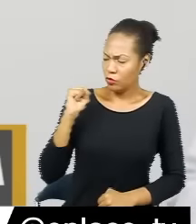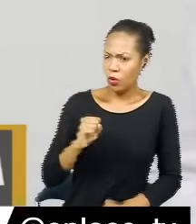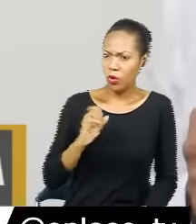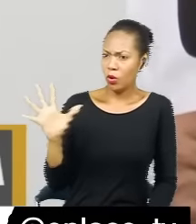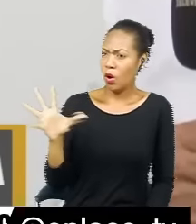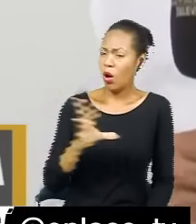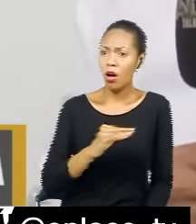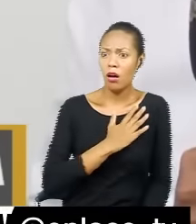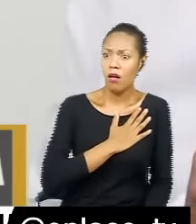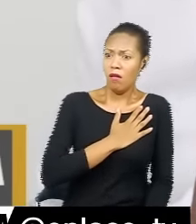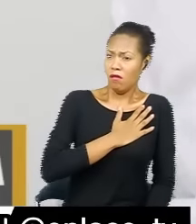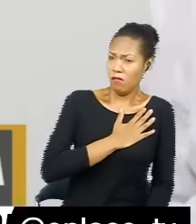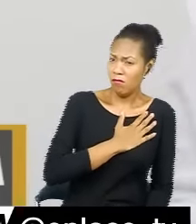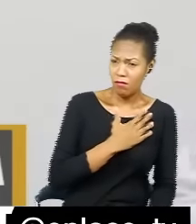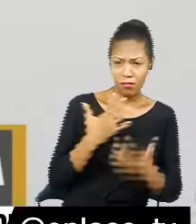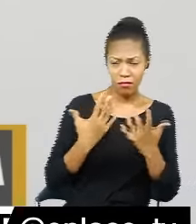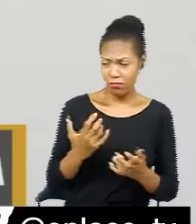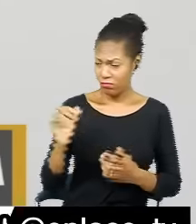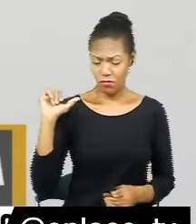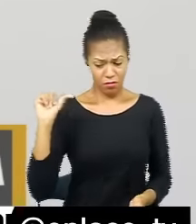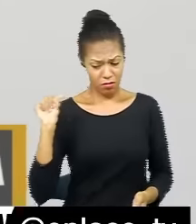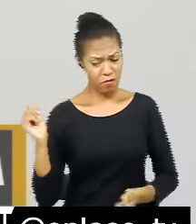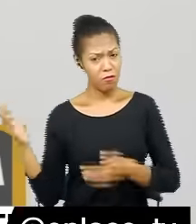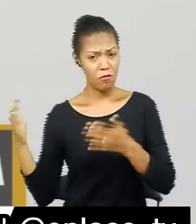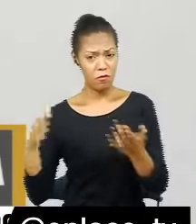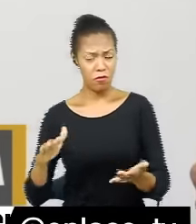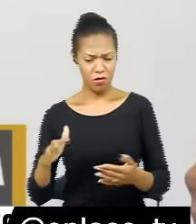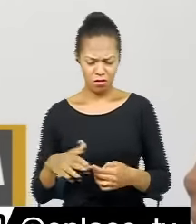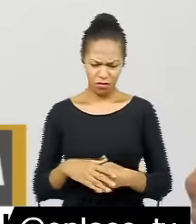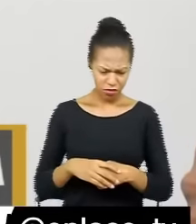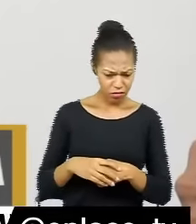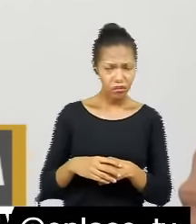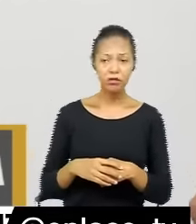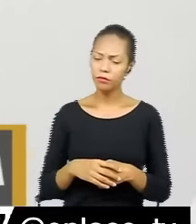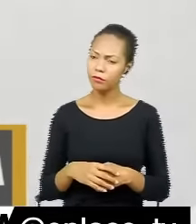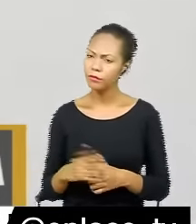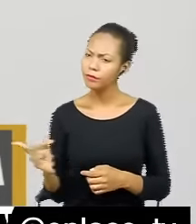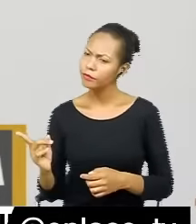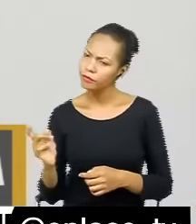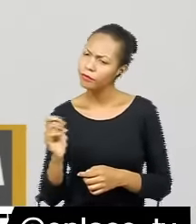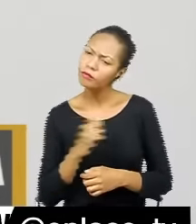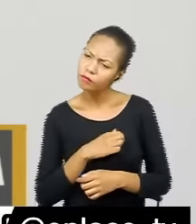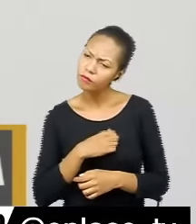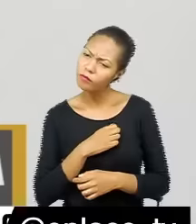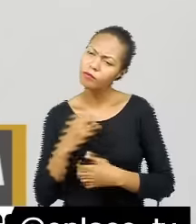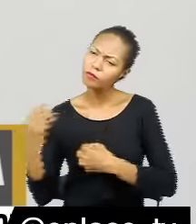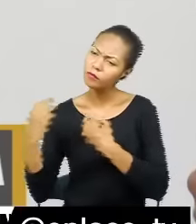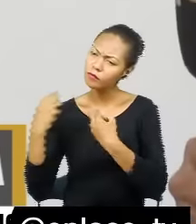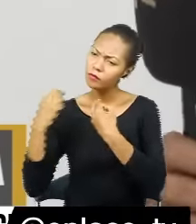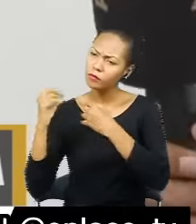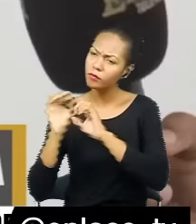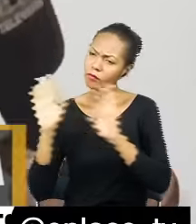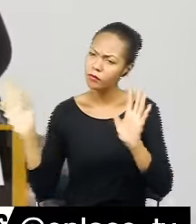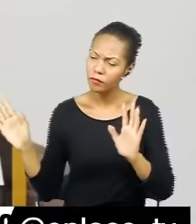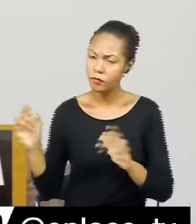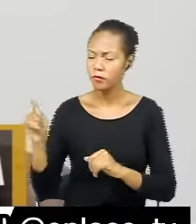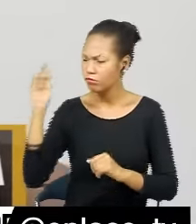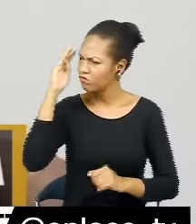prácticamente a la sociedad con la muerte de la abogada Claudia Metrovia Calvo Bautista. Detalles de lo que fue eso y la actuación de la policía,